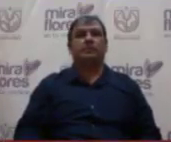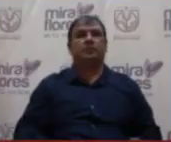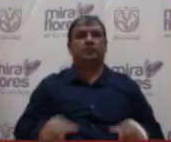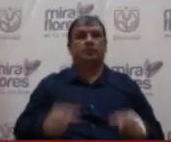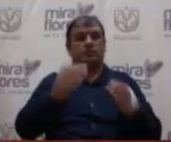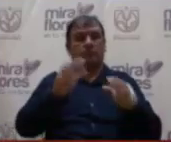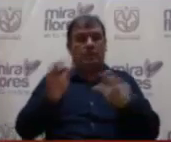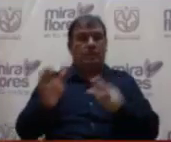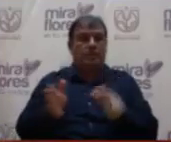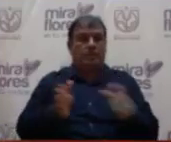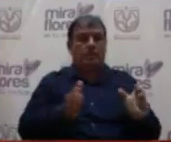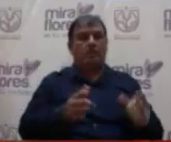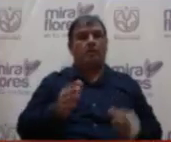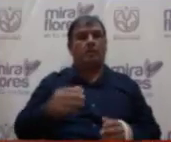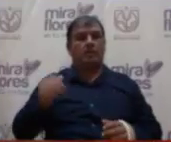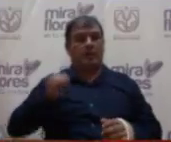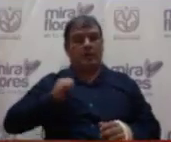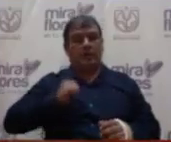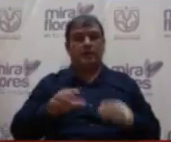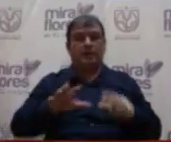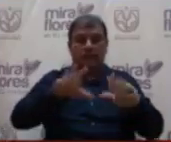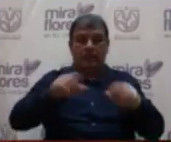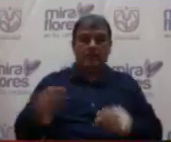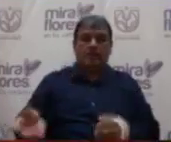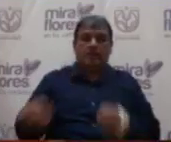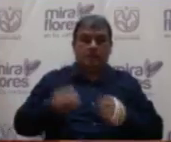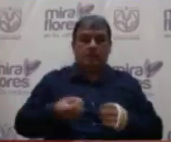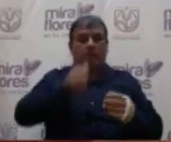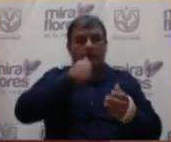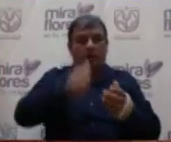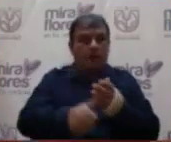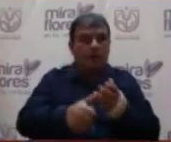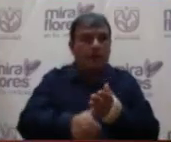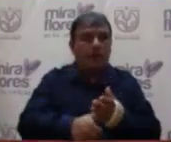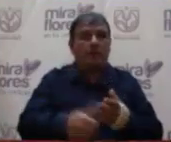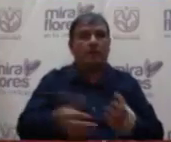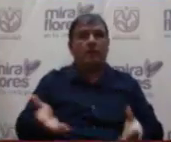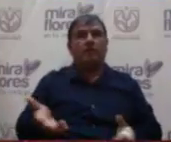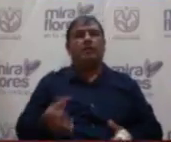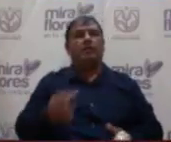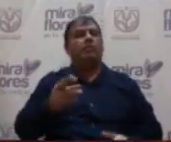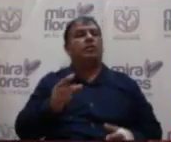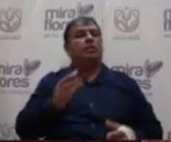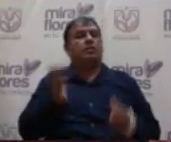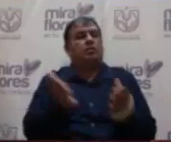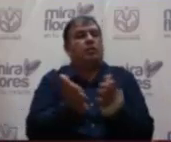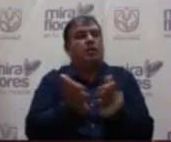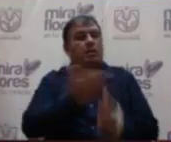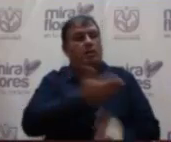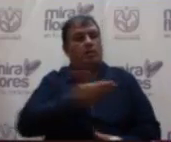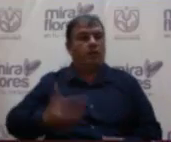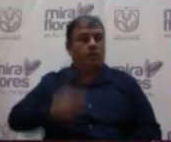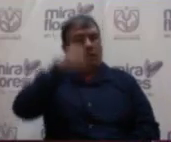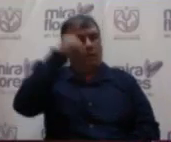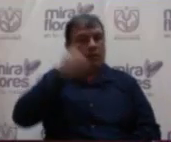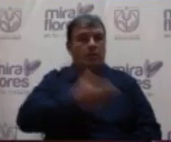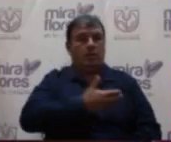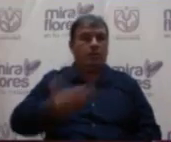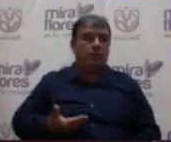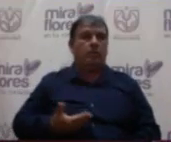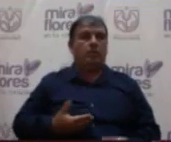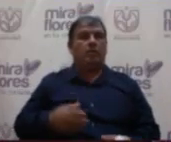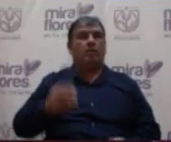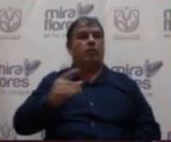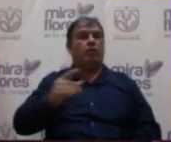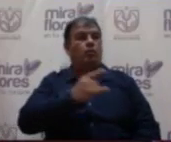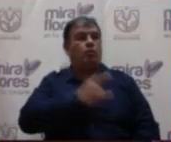Estación despacho. Señor alcalde, la Secretaría General ha recibido una carta remitida por la Escuela de Gobierno y Políticas Públicas de la